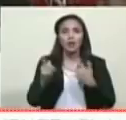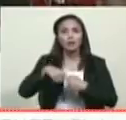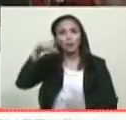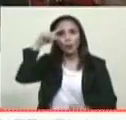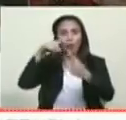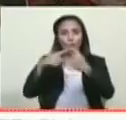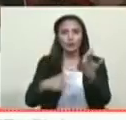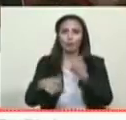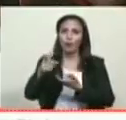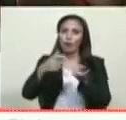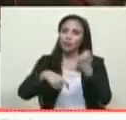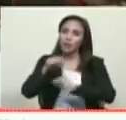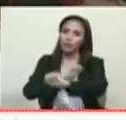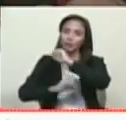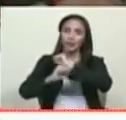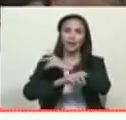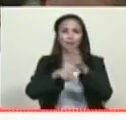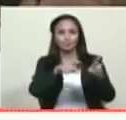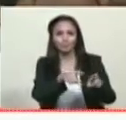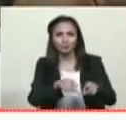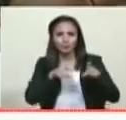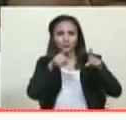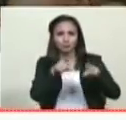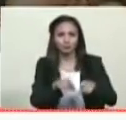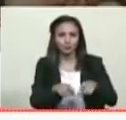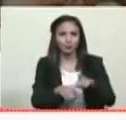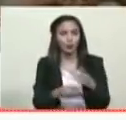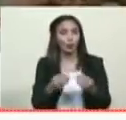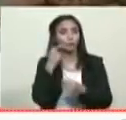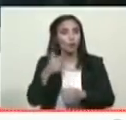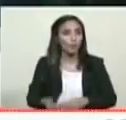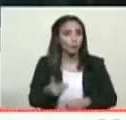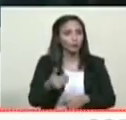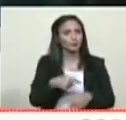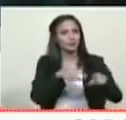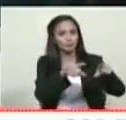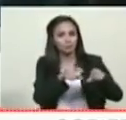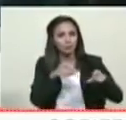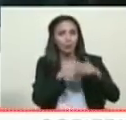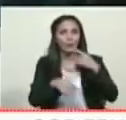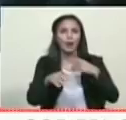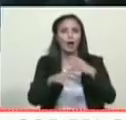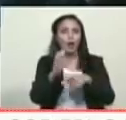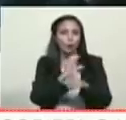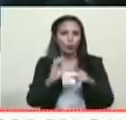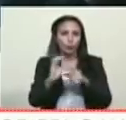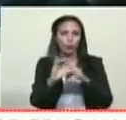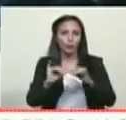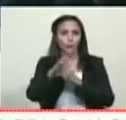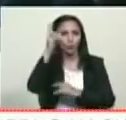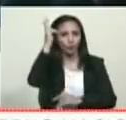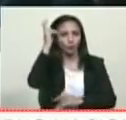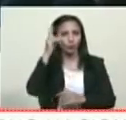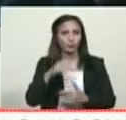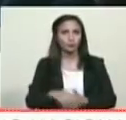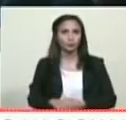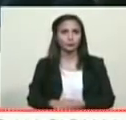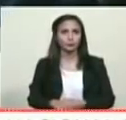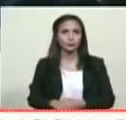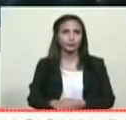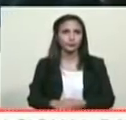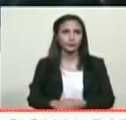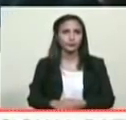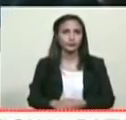el cultivo de la planta de coca con gran importancia para la cultura ancestral bolivariana.